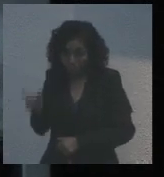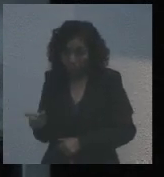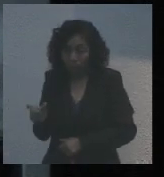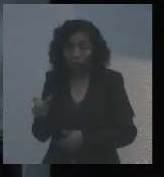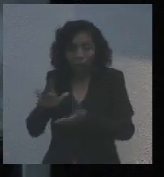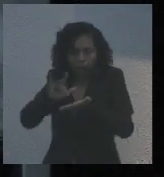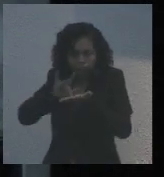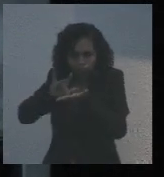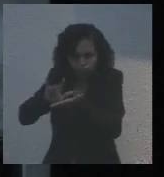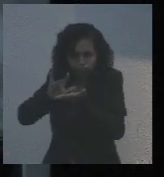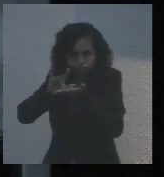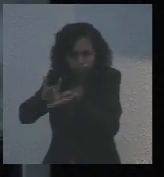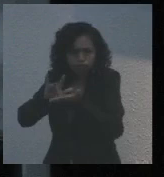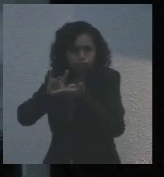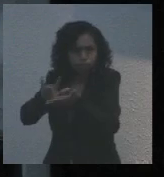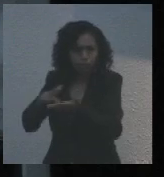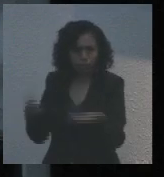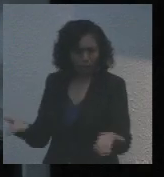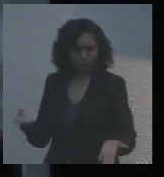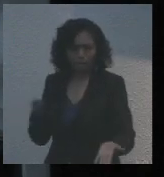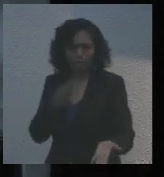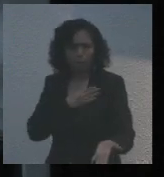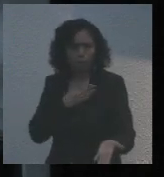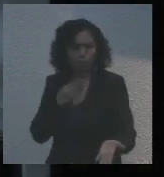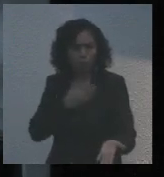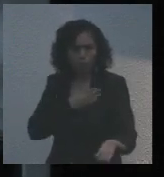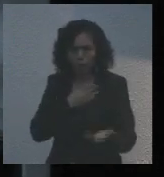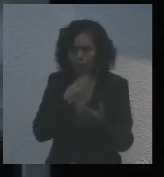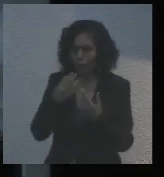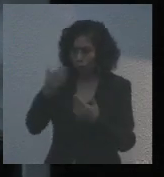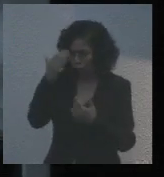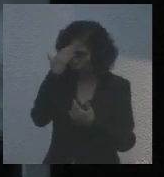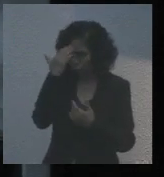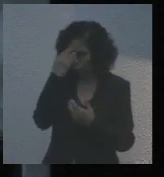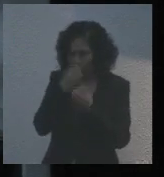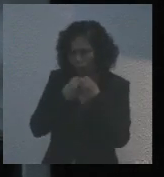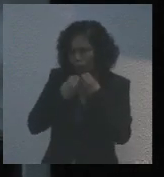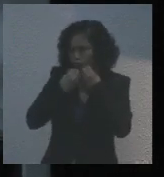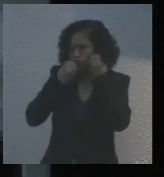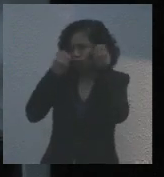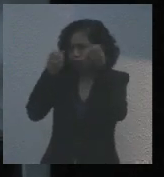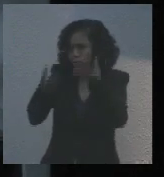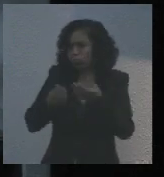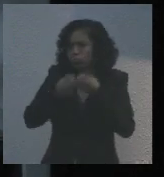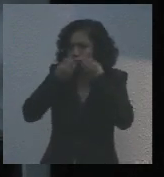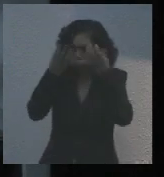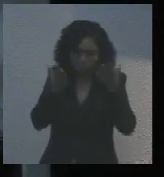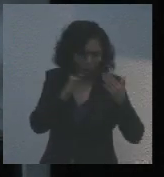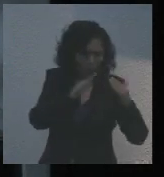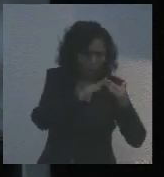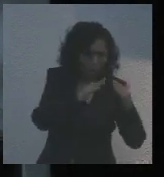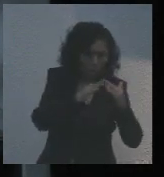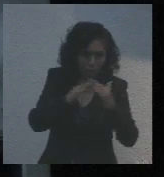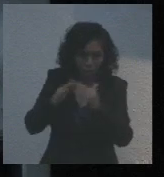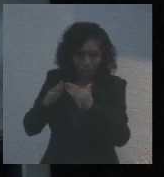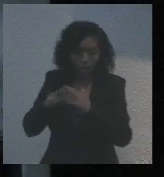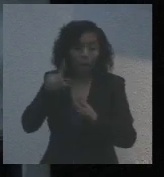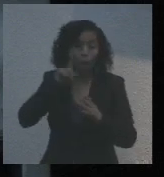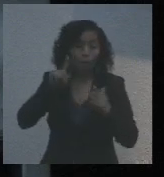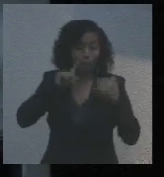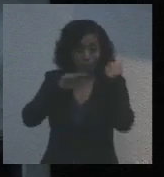asistencia y ha sido generosa con la difusión de su conocimiento desde los hogares de las mujeres